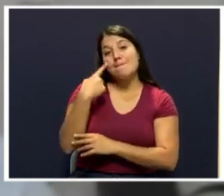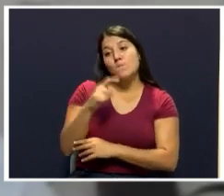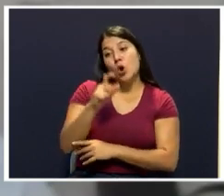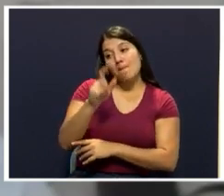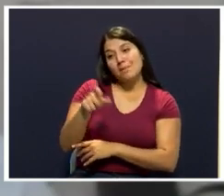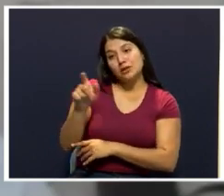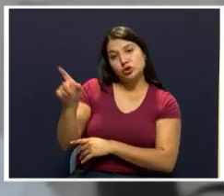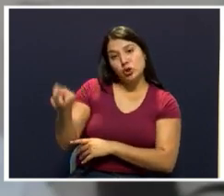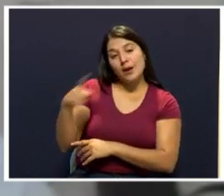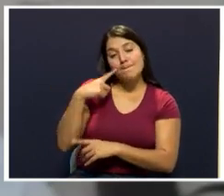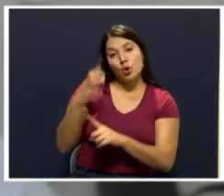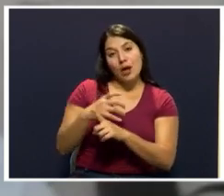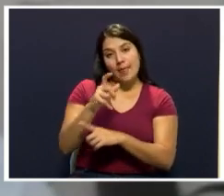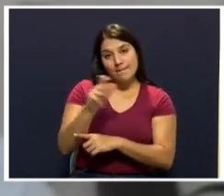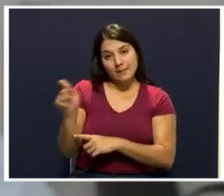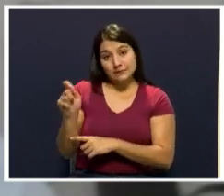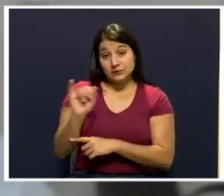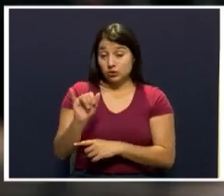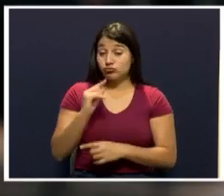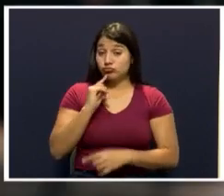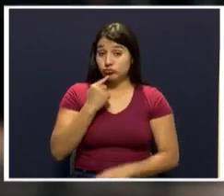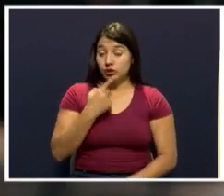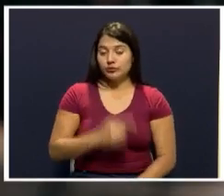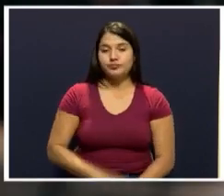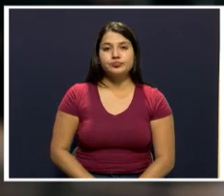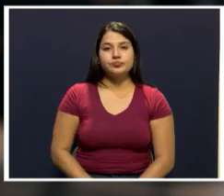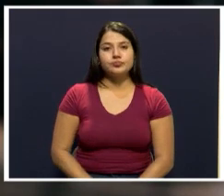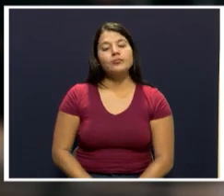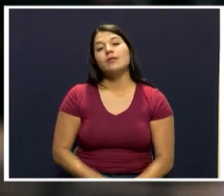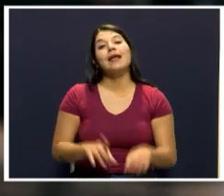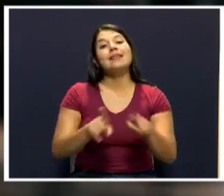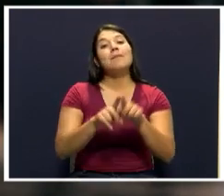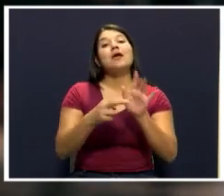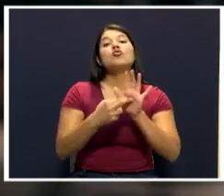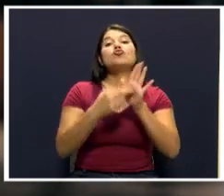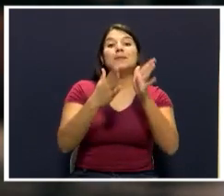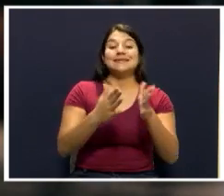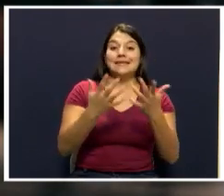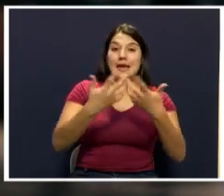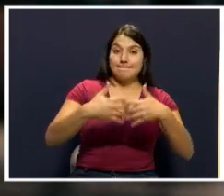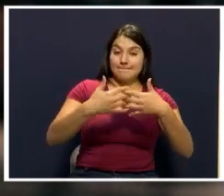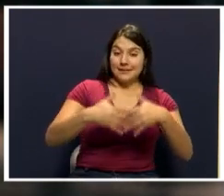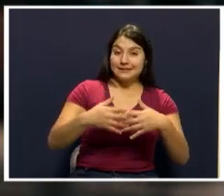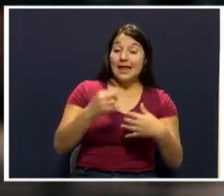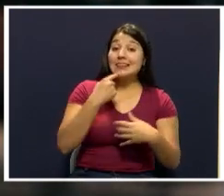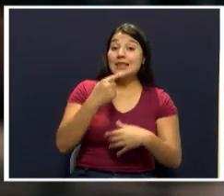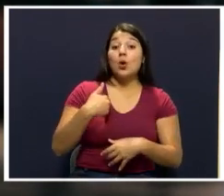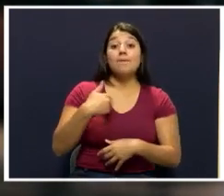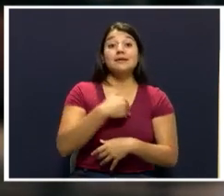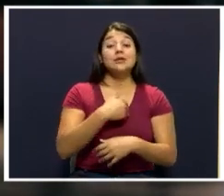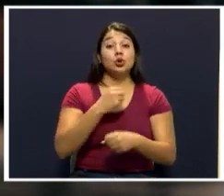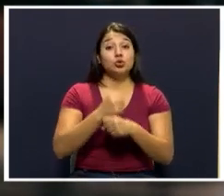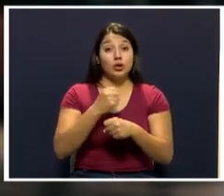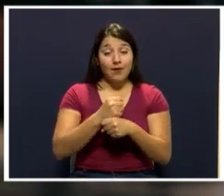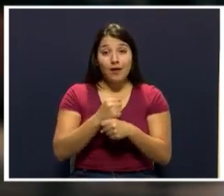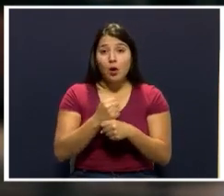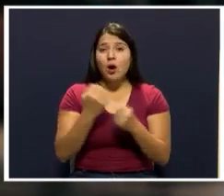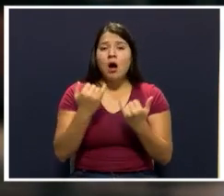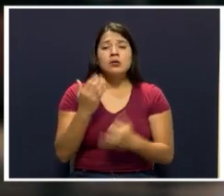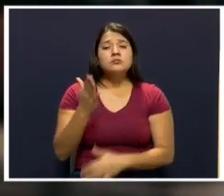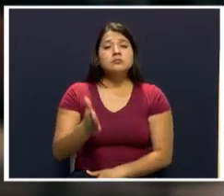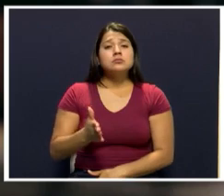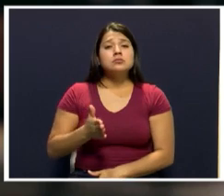forma temporal. Y esto es sumamente grave. Además, el representante del sector empresarial señaló que el Ministerio de Trabajo se ha visto lento